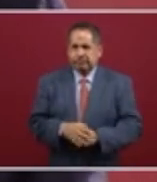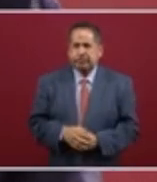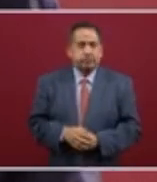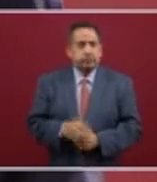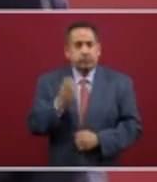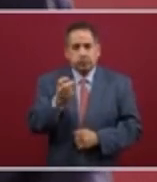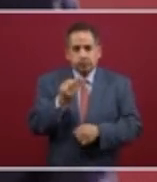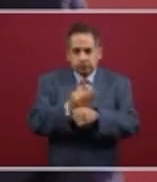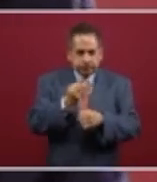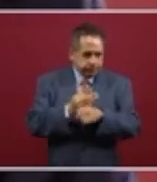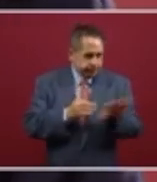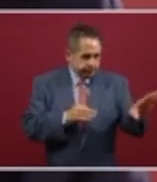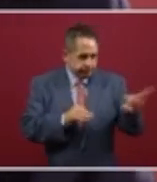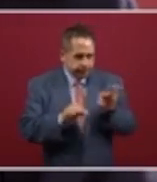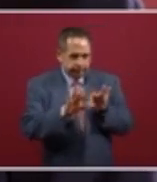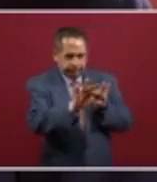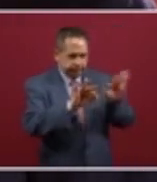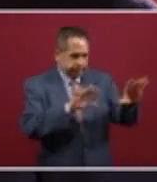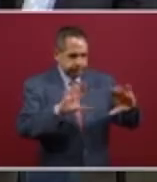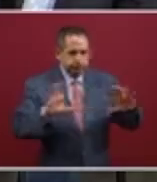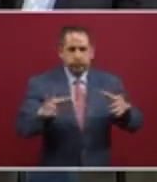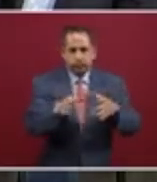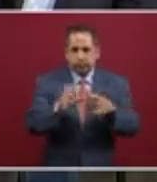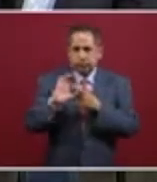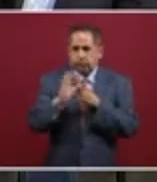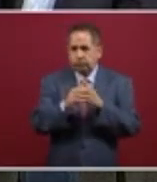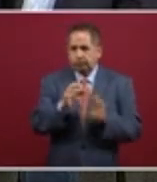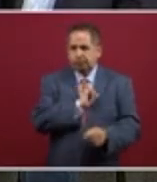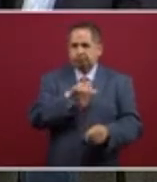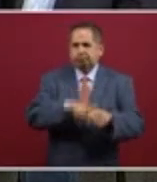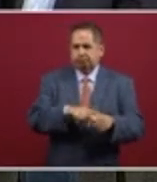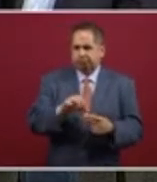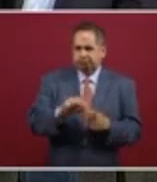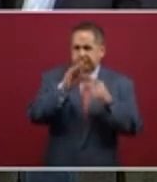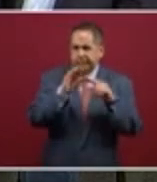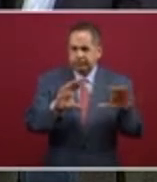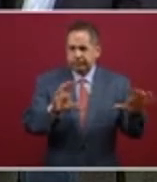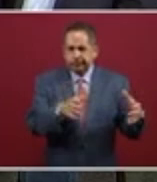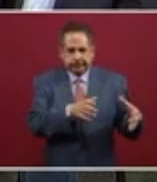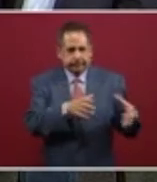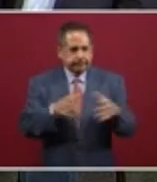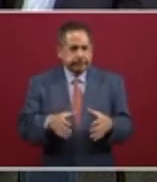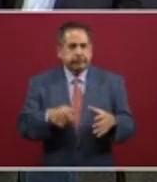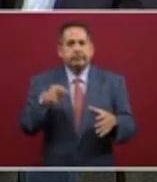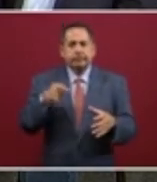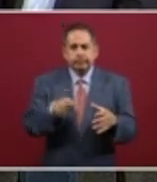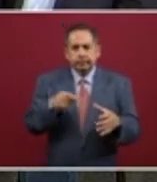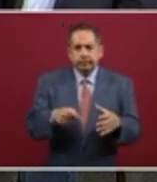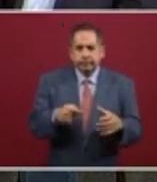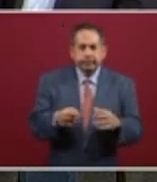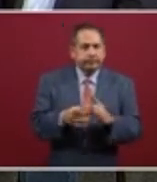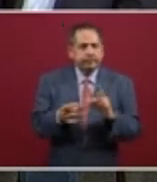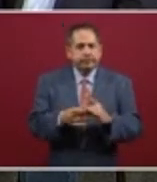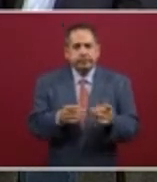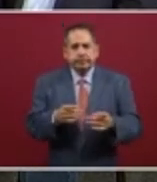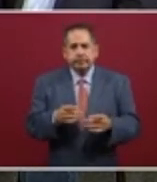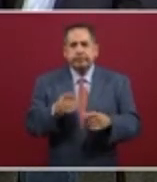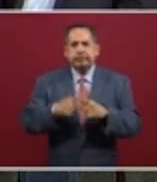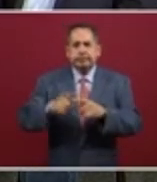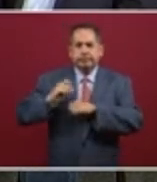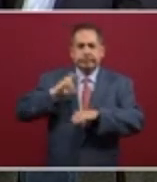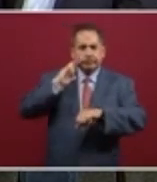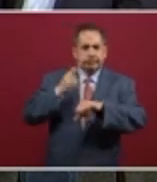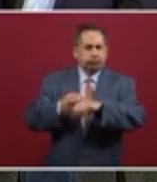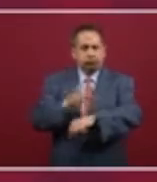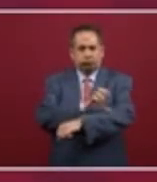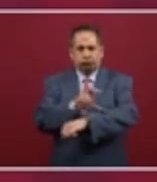comisión será encabezada por el secretario de relaciones exteriores marcelo ebrard y participarán en ella el general vicente antonio hernández